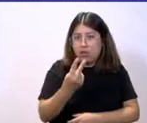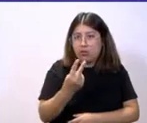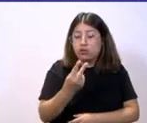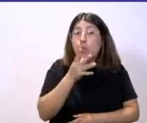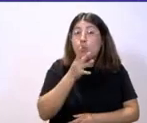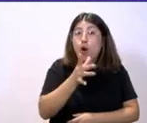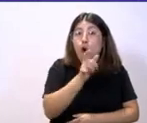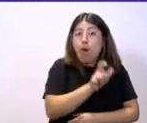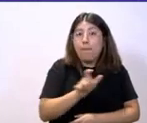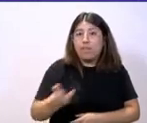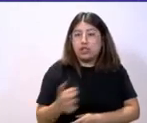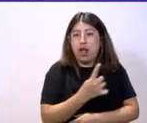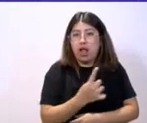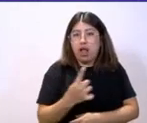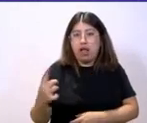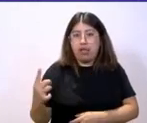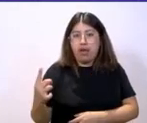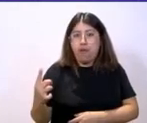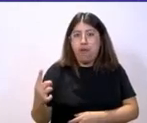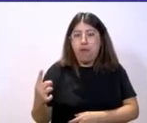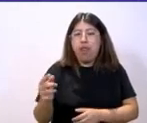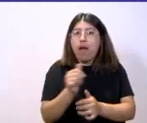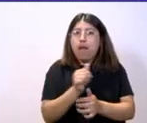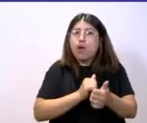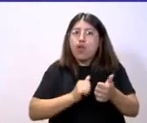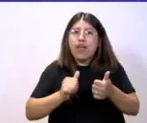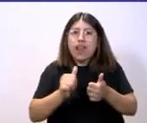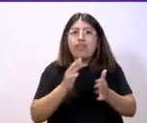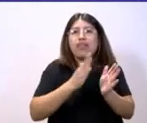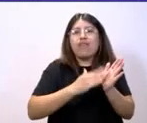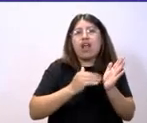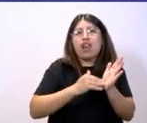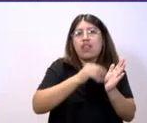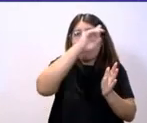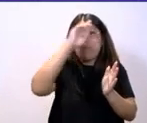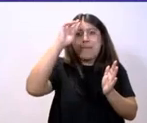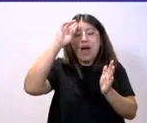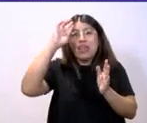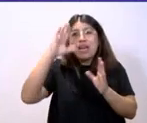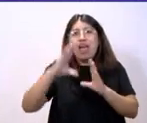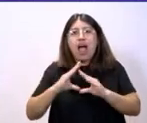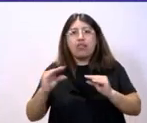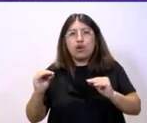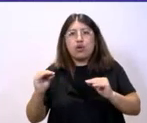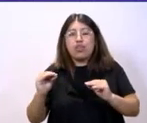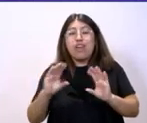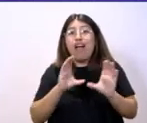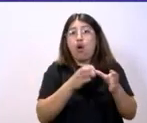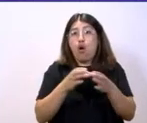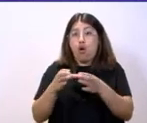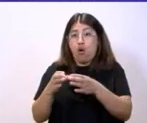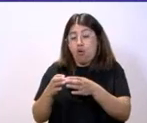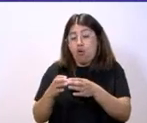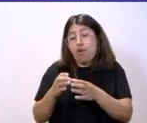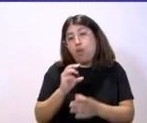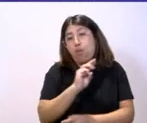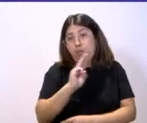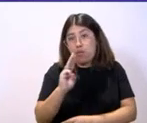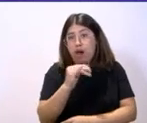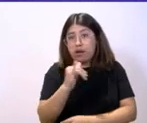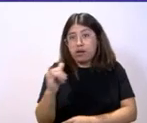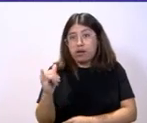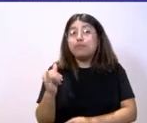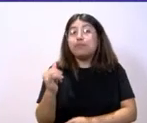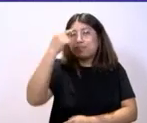habitante, solo por delante de otras comunidades del Partido Popular, Valencia, Madrid y Andalucía. Ya sabemos cómo ustedes gestionan la sanidad